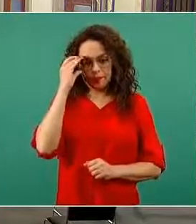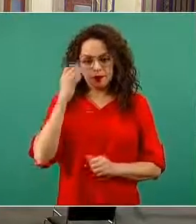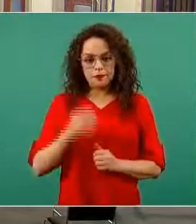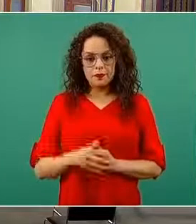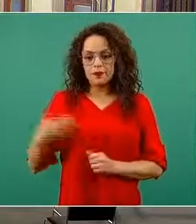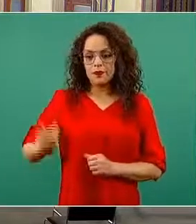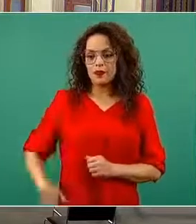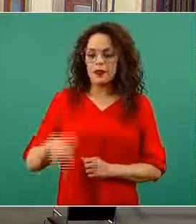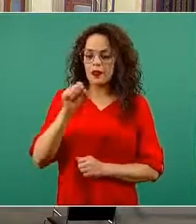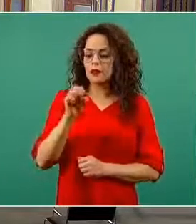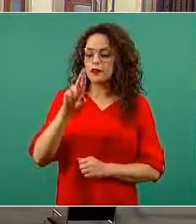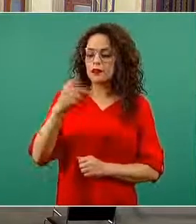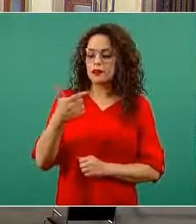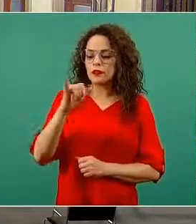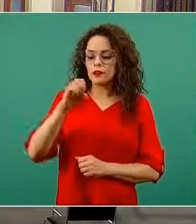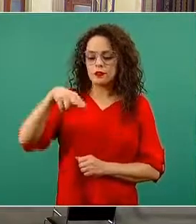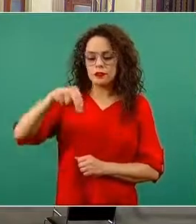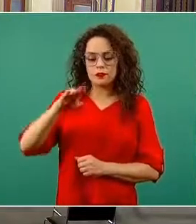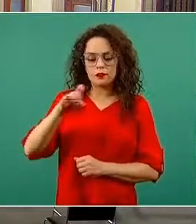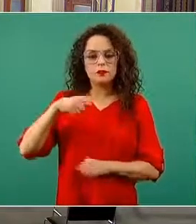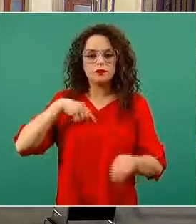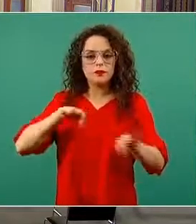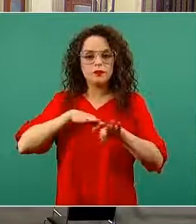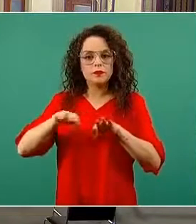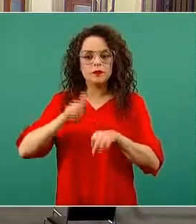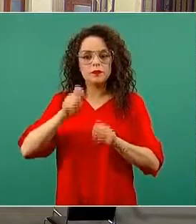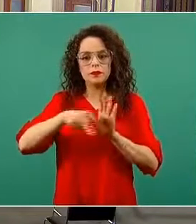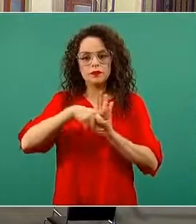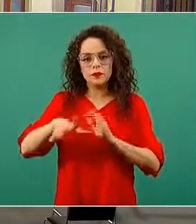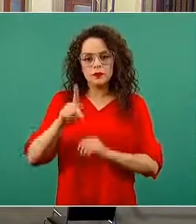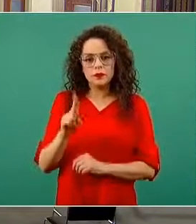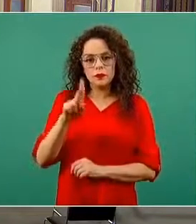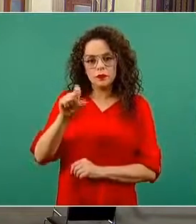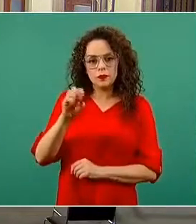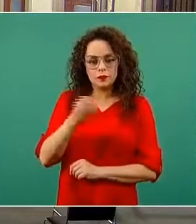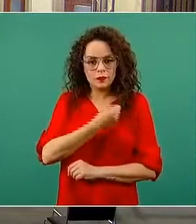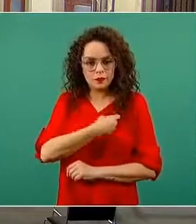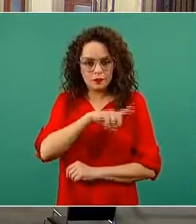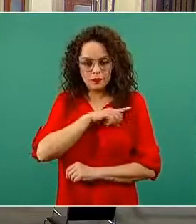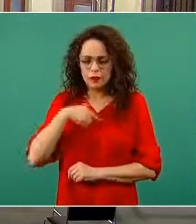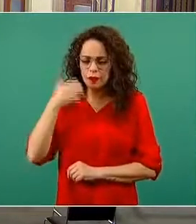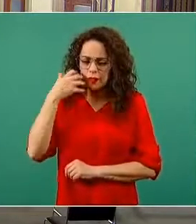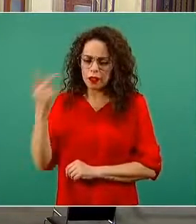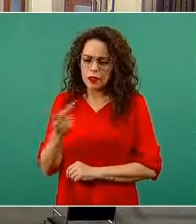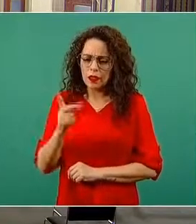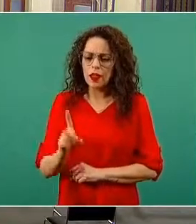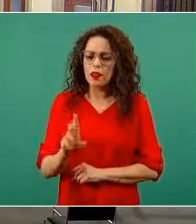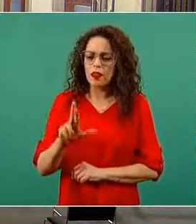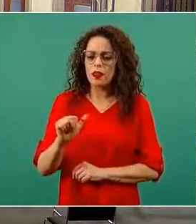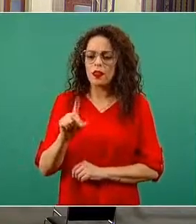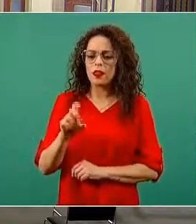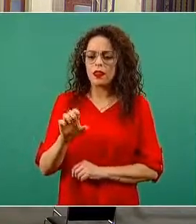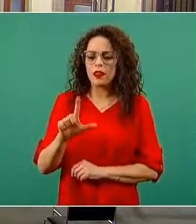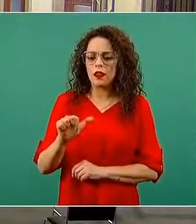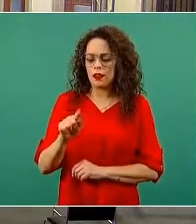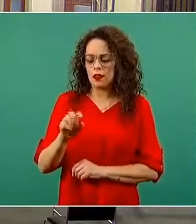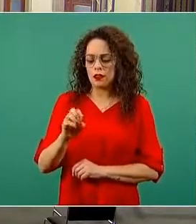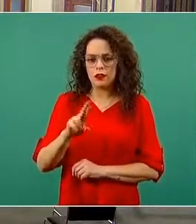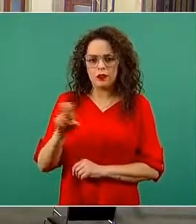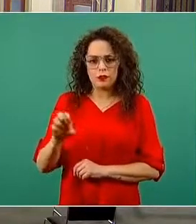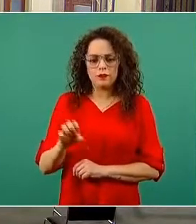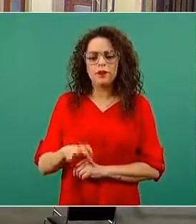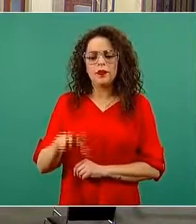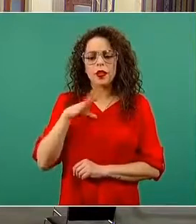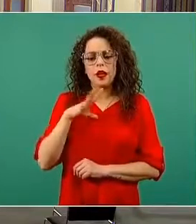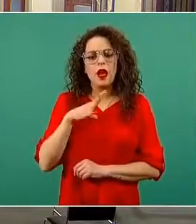Sergio Noble, buenas noches, de Pulso Saludable. La primera pregunta es para la doctora de la Torre. Doctora, hemos recibido notificaciones de varios grupos